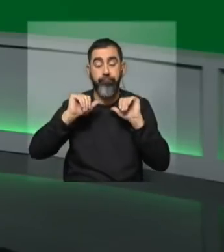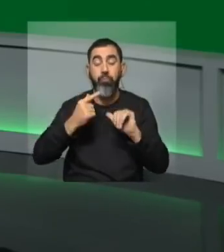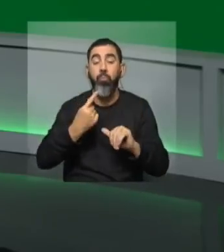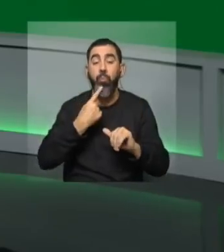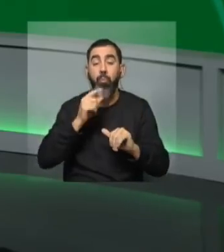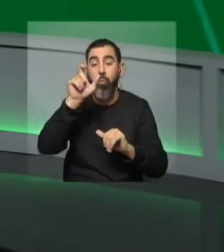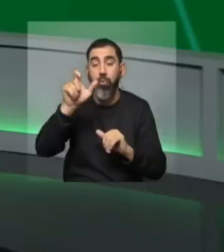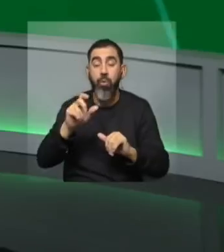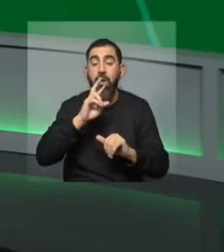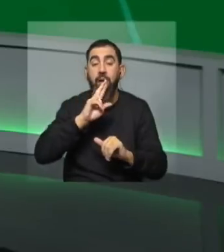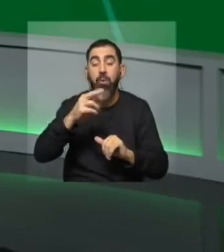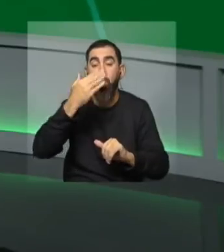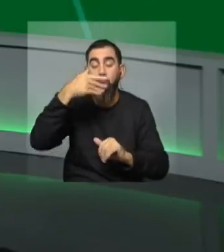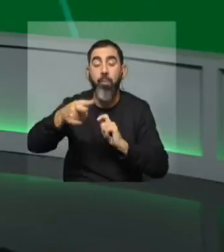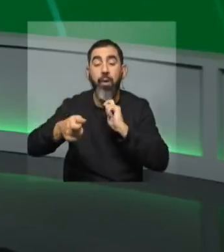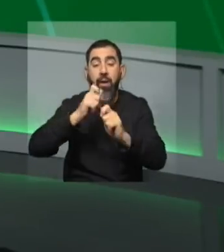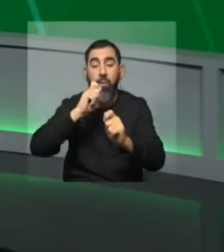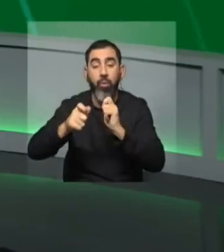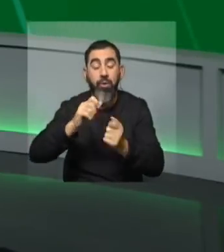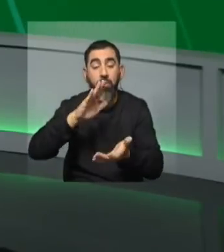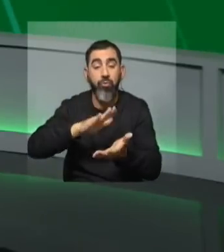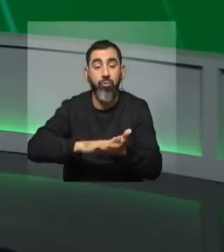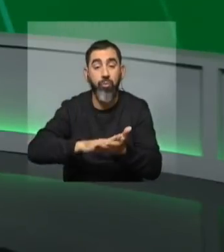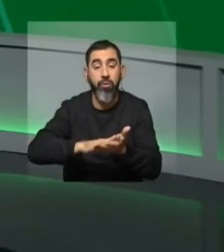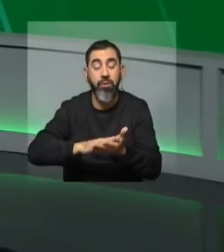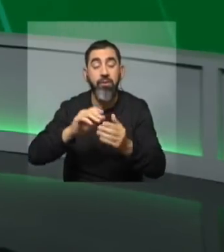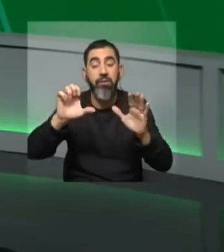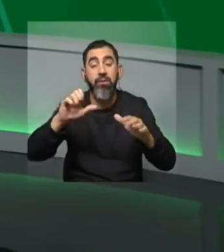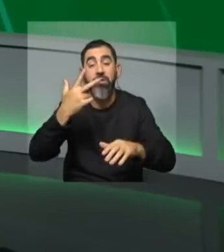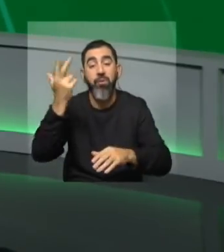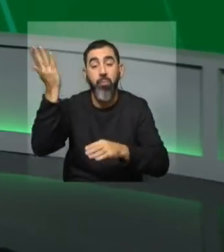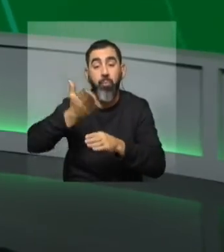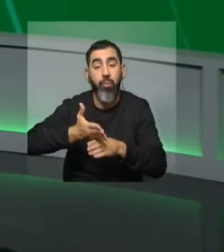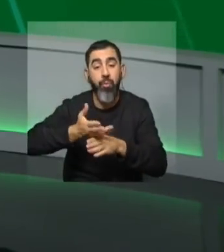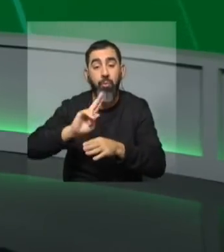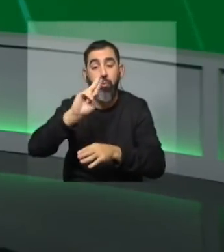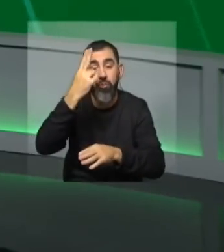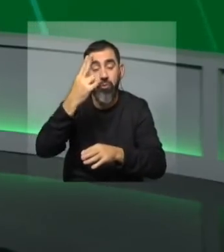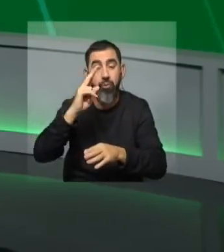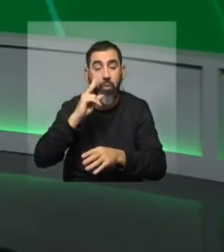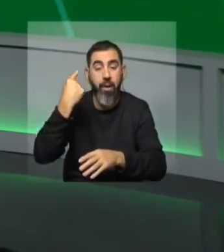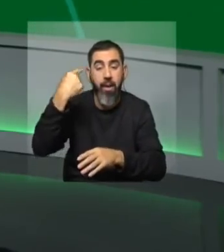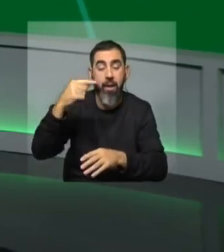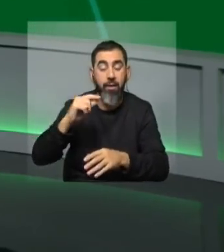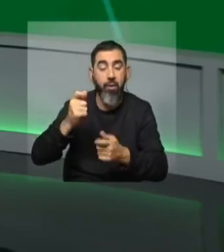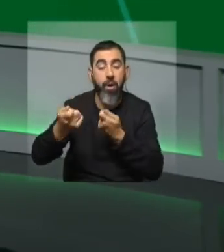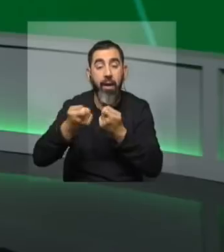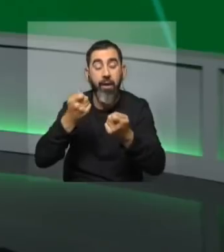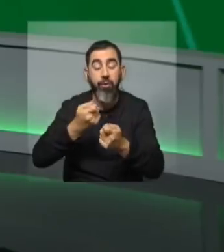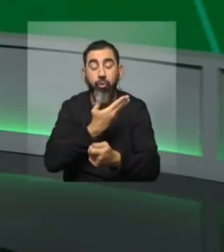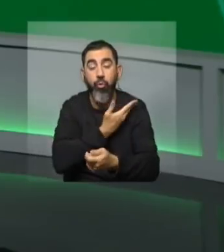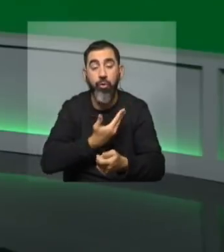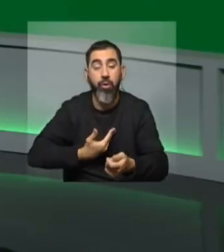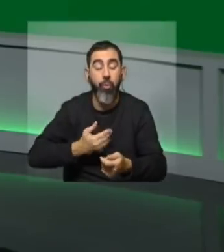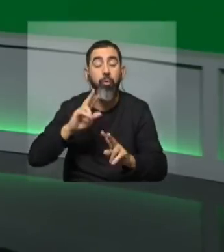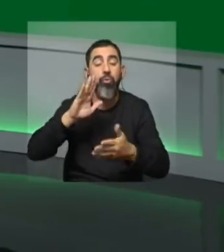politólogo dio a conocer los resultados de la última encuesta de Factum, que revelaron que el 63% de los uruguayos tiene una visión negativa de la gestión del gobierno